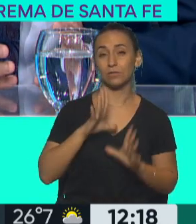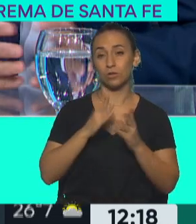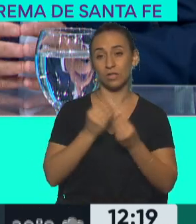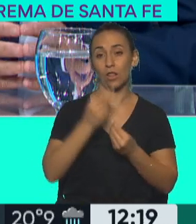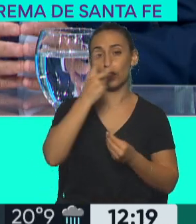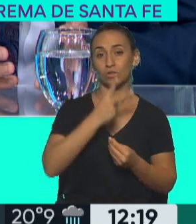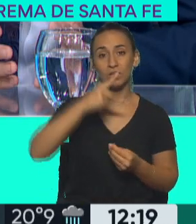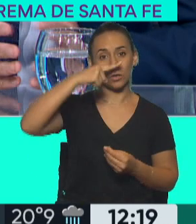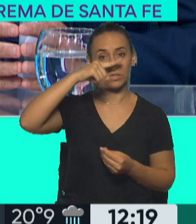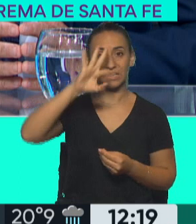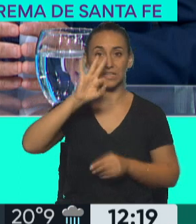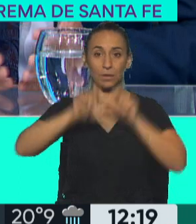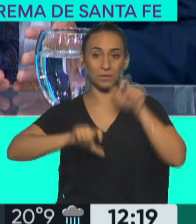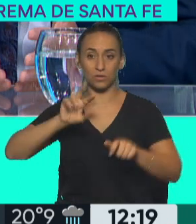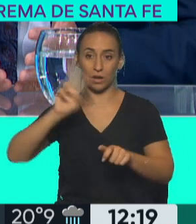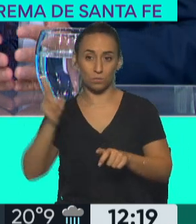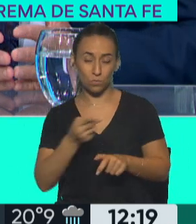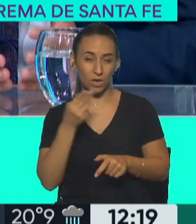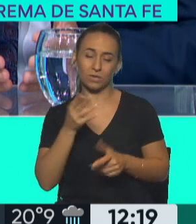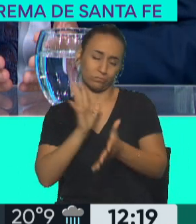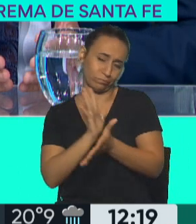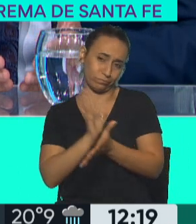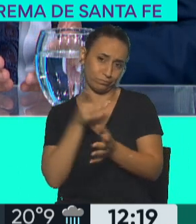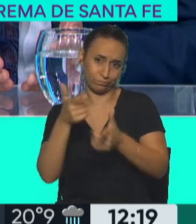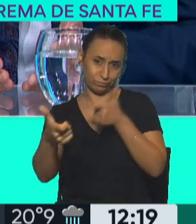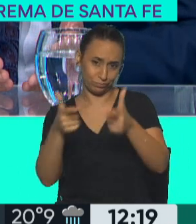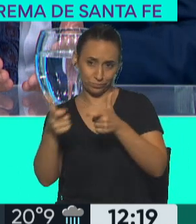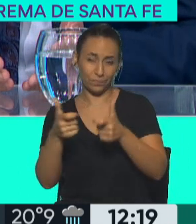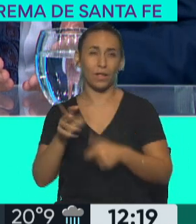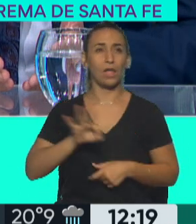270 muertos, homicidios, y en el 2022